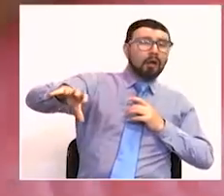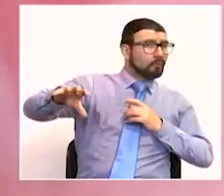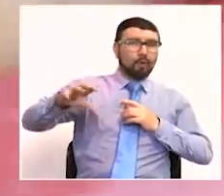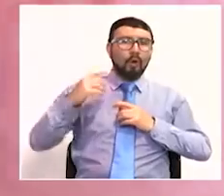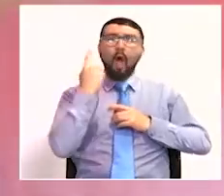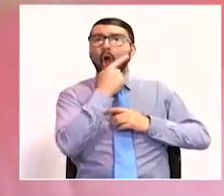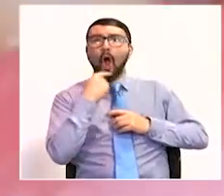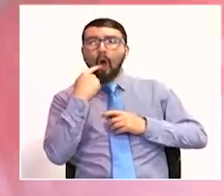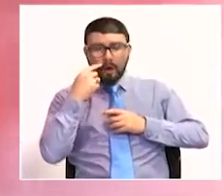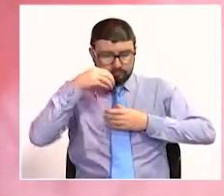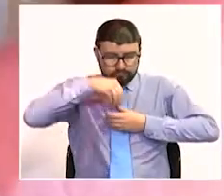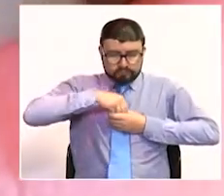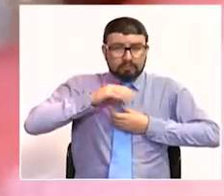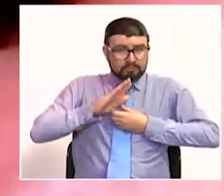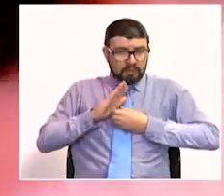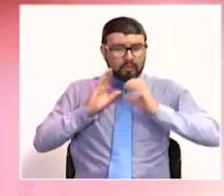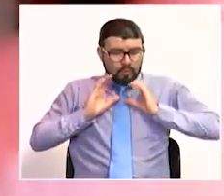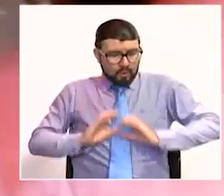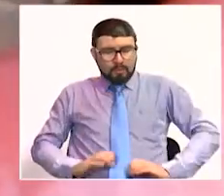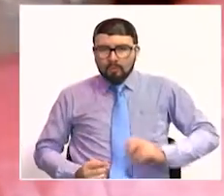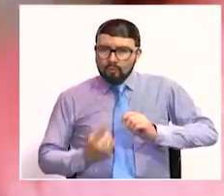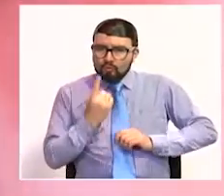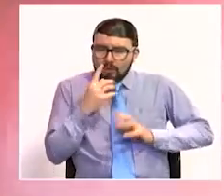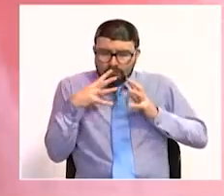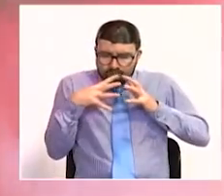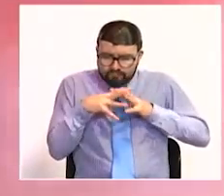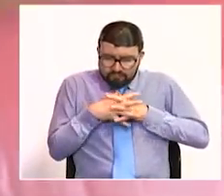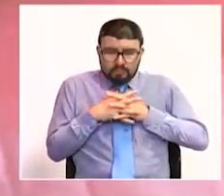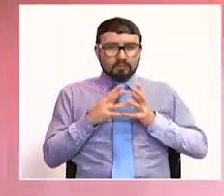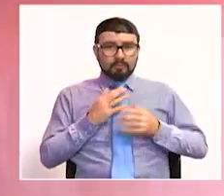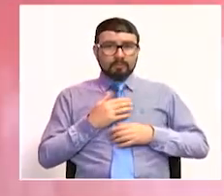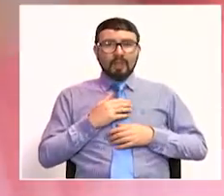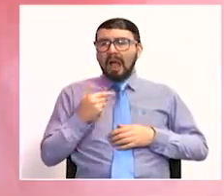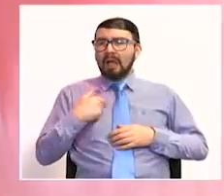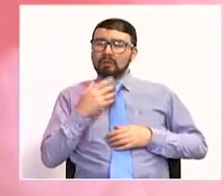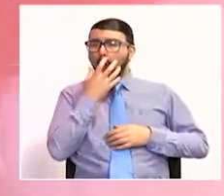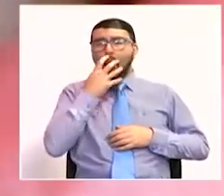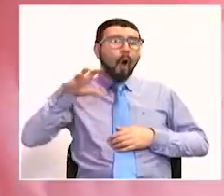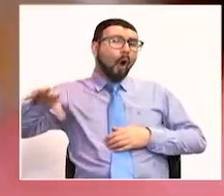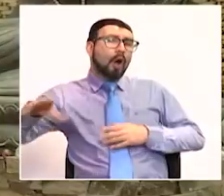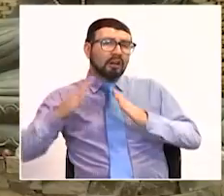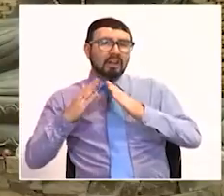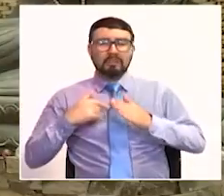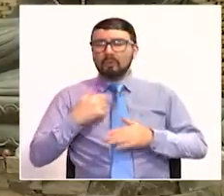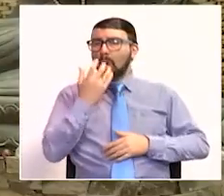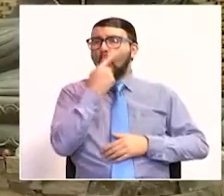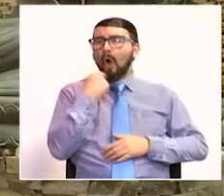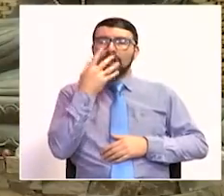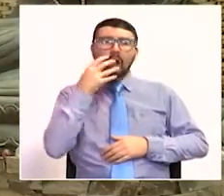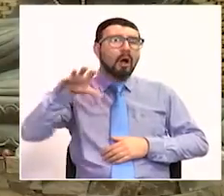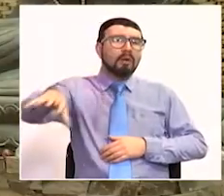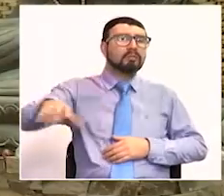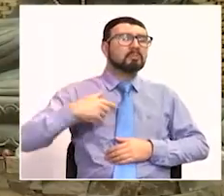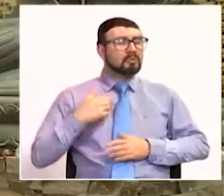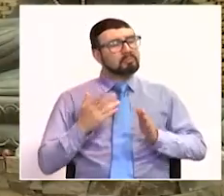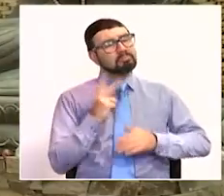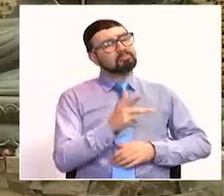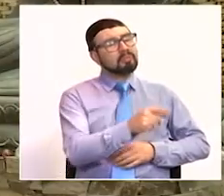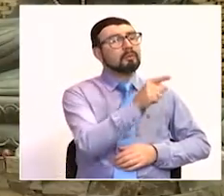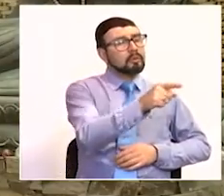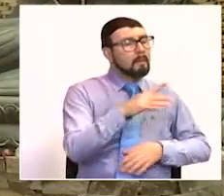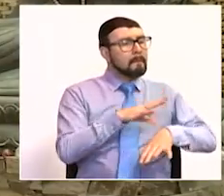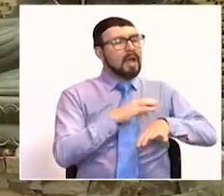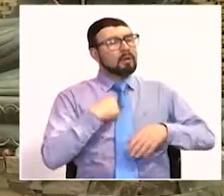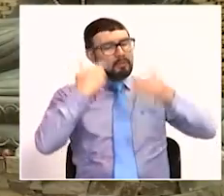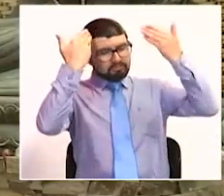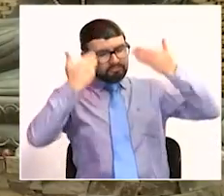al consultorio, dejó la boca aparte, dejó esta parte. Por eso en Parques de la Salud hacemos ese